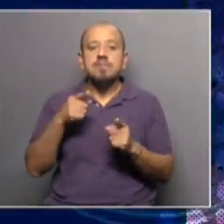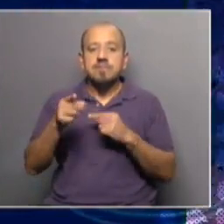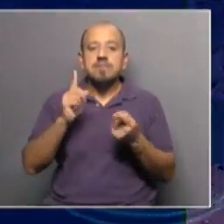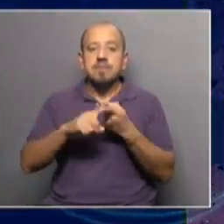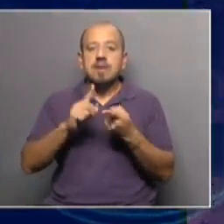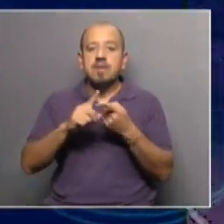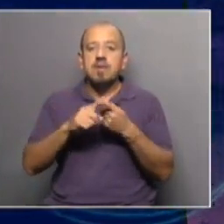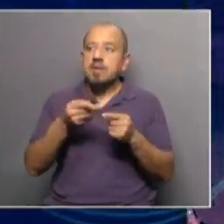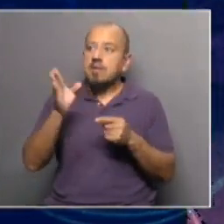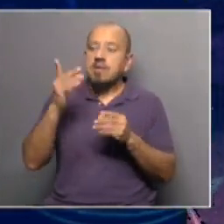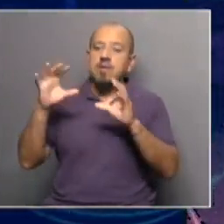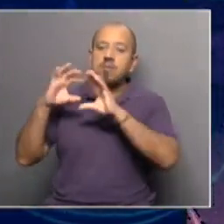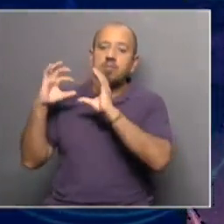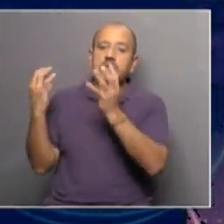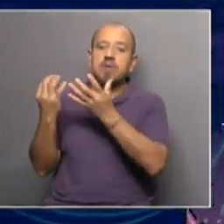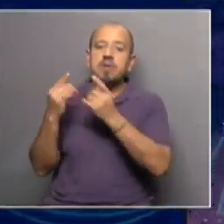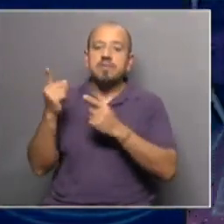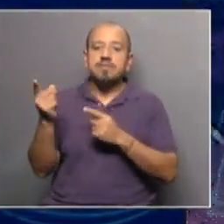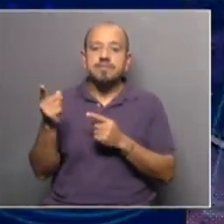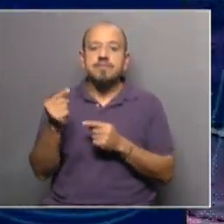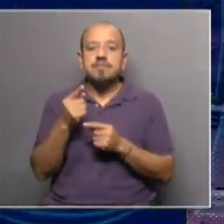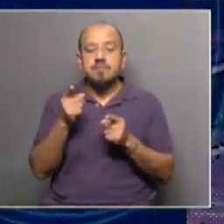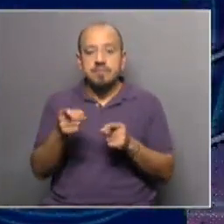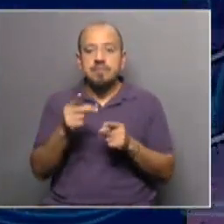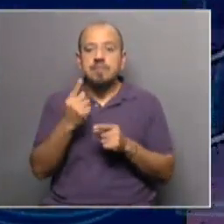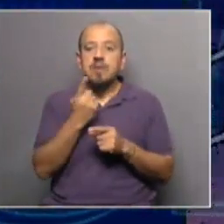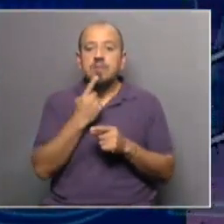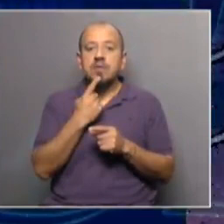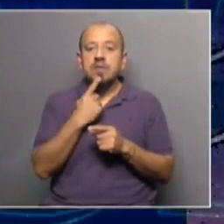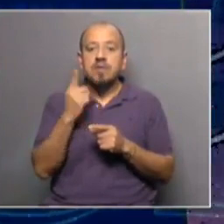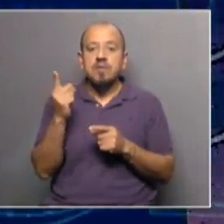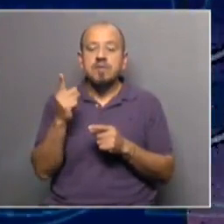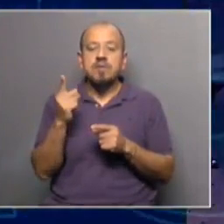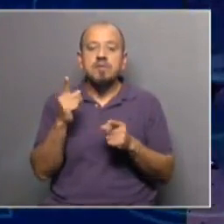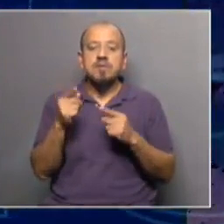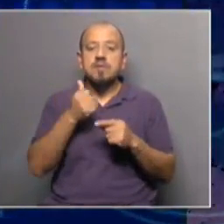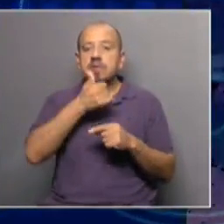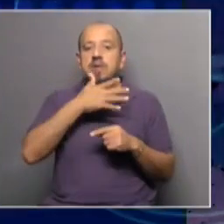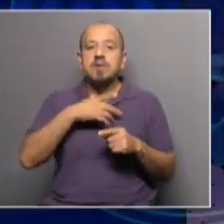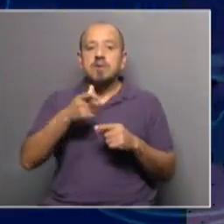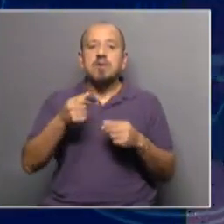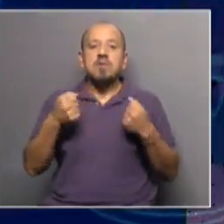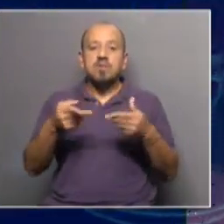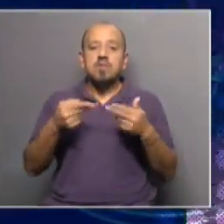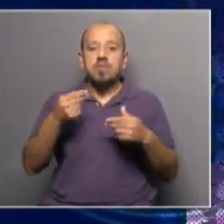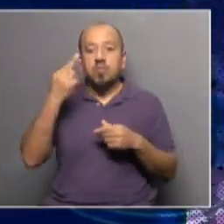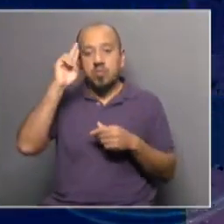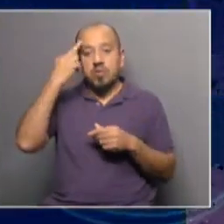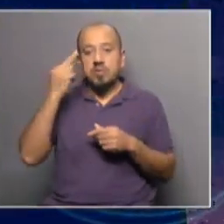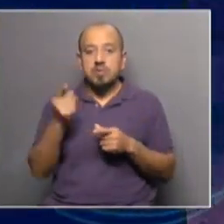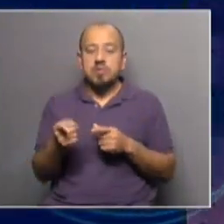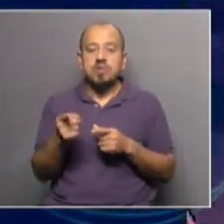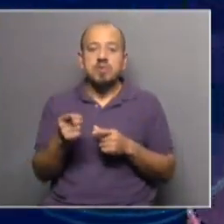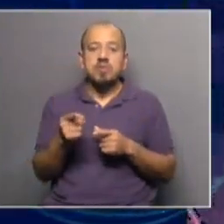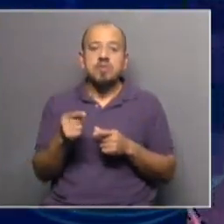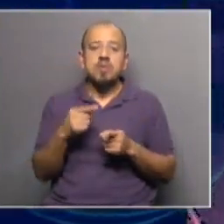ir al Mundial. Pero bueno, eso es un hecho político súper importante en la historia del fútbol uruguayo y además considerado